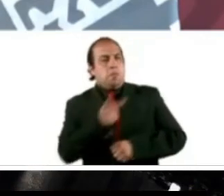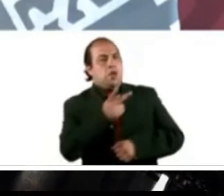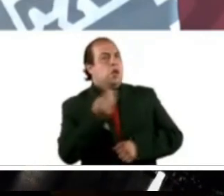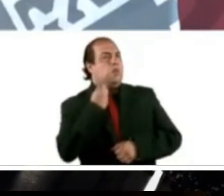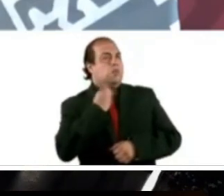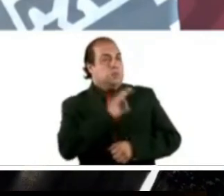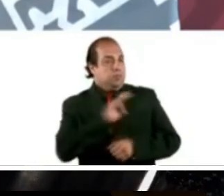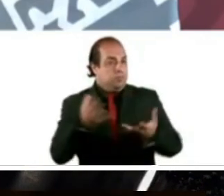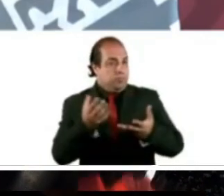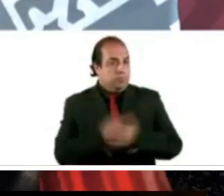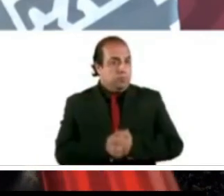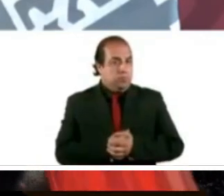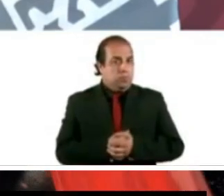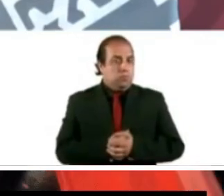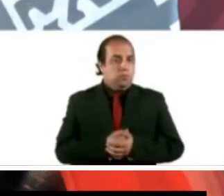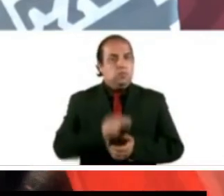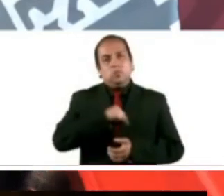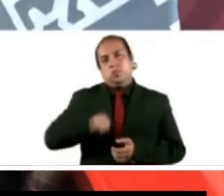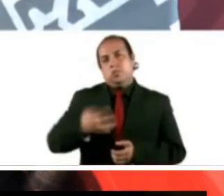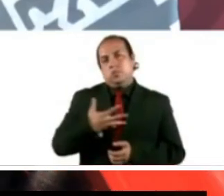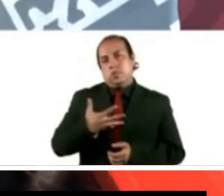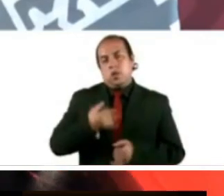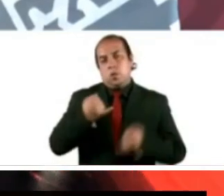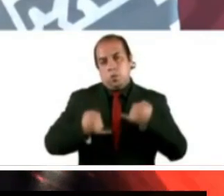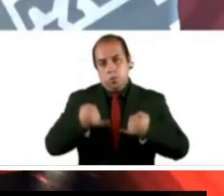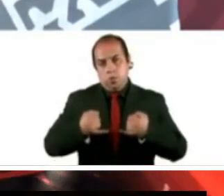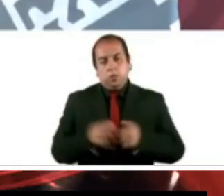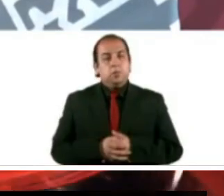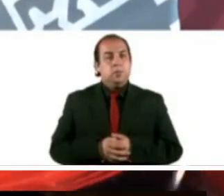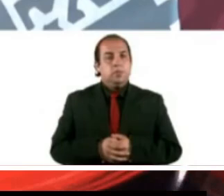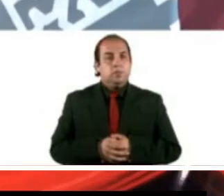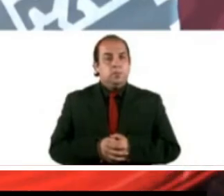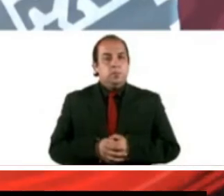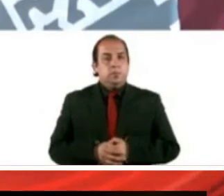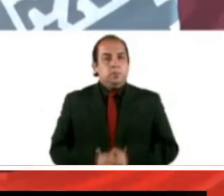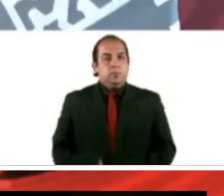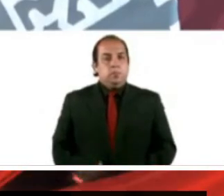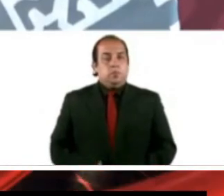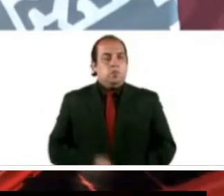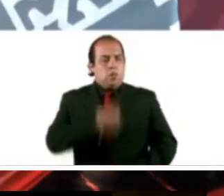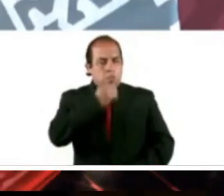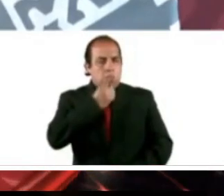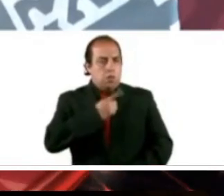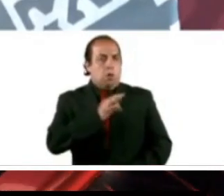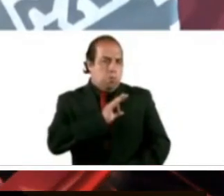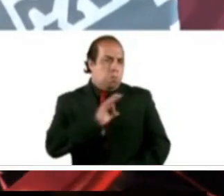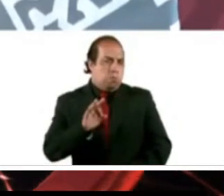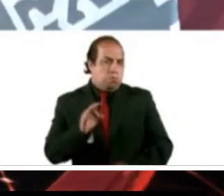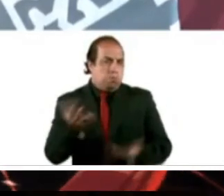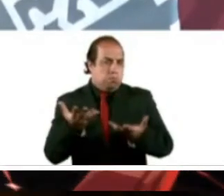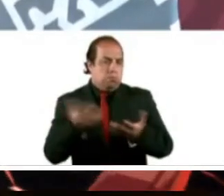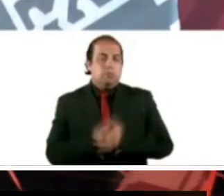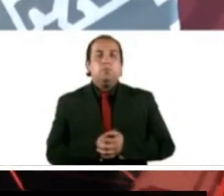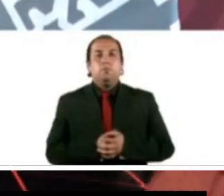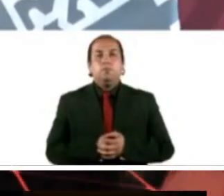hacer aún cuando estemos en este juicio, y nos han dicho que es posible hacerlo, dado